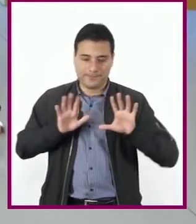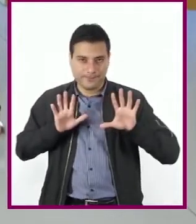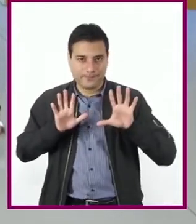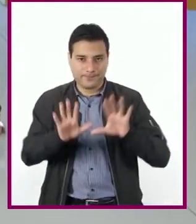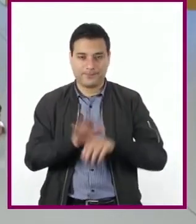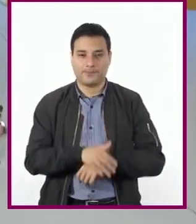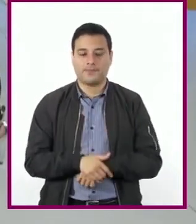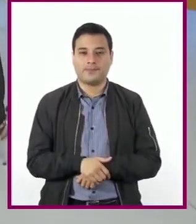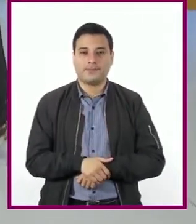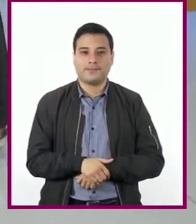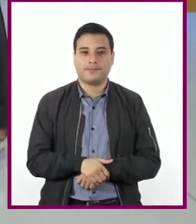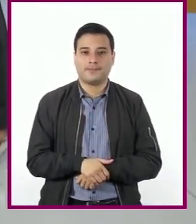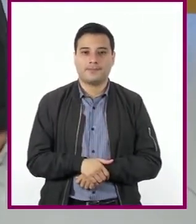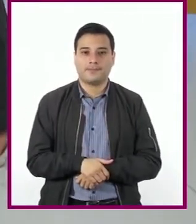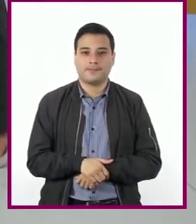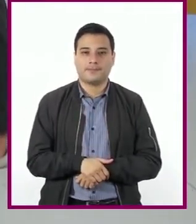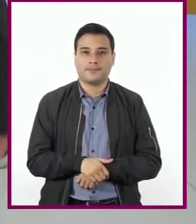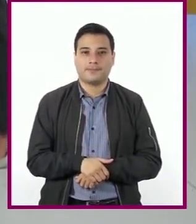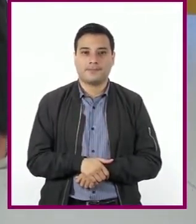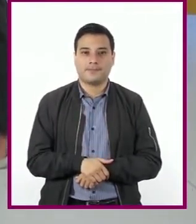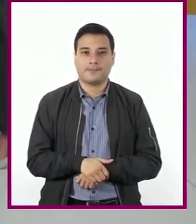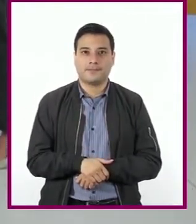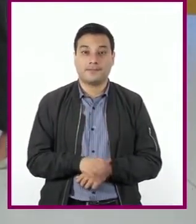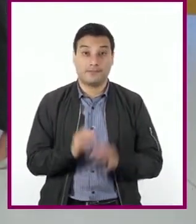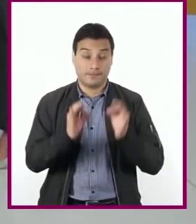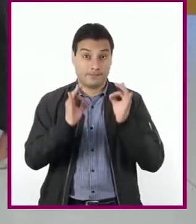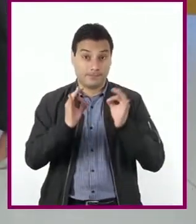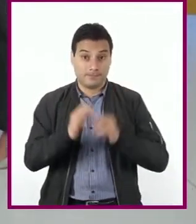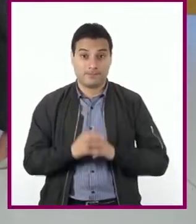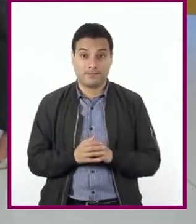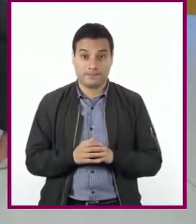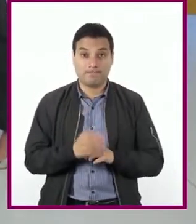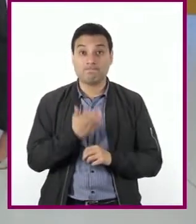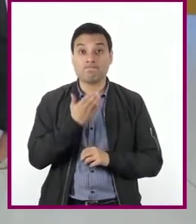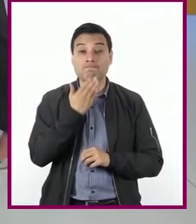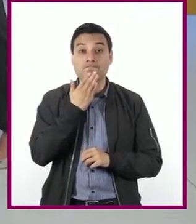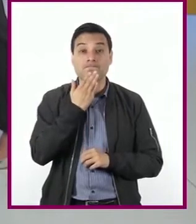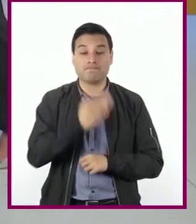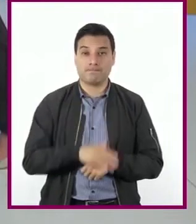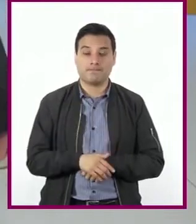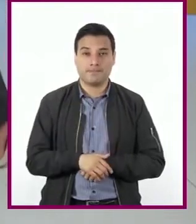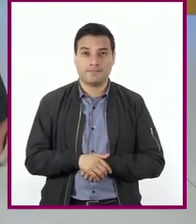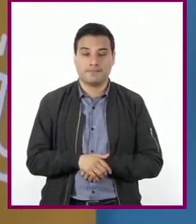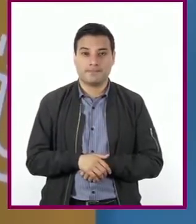Claro que sí. ¿Así está bien? Sí, así está perfecto.